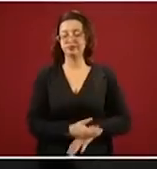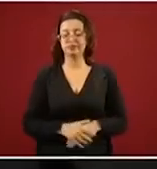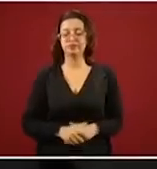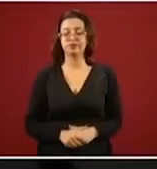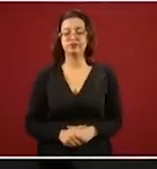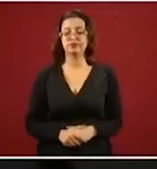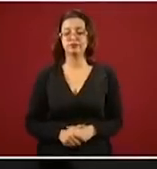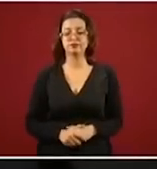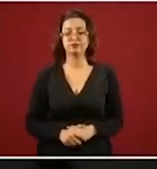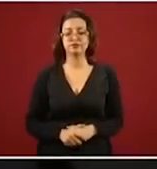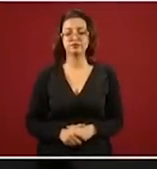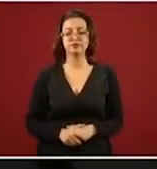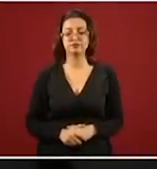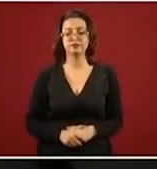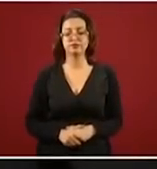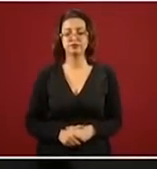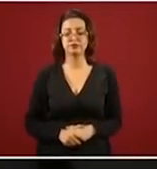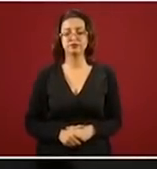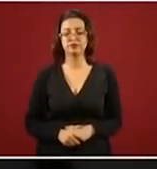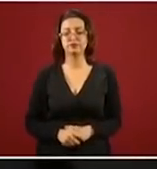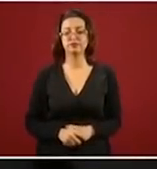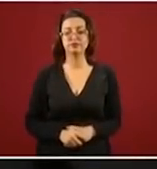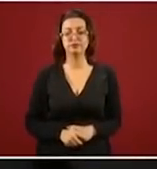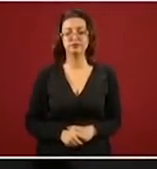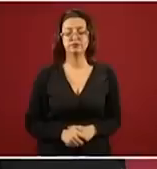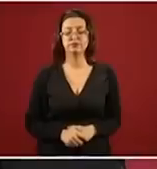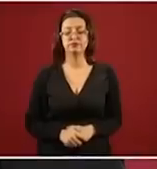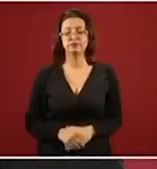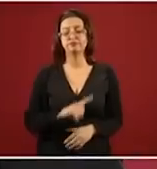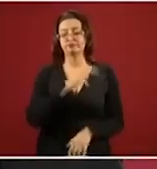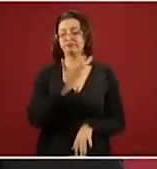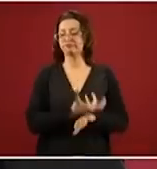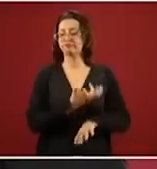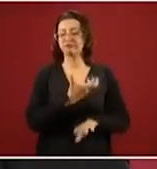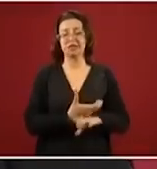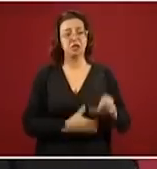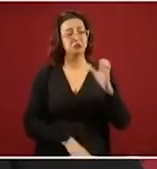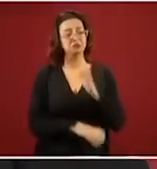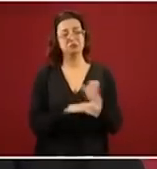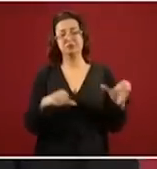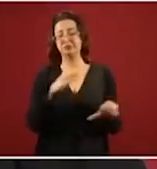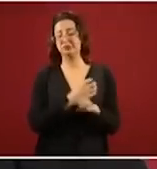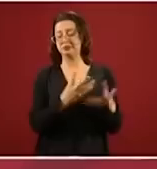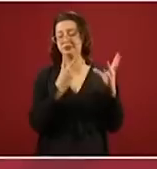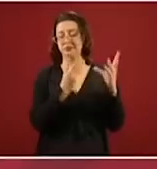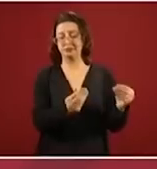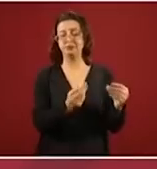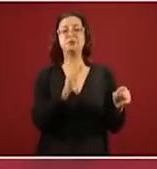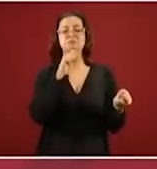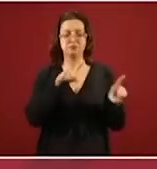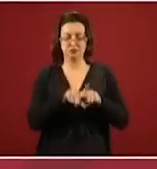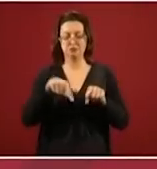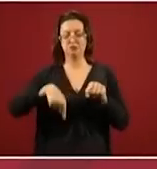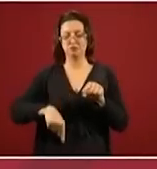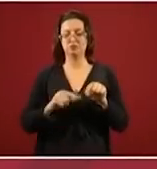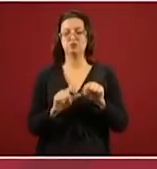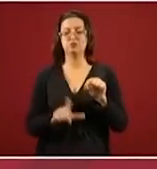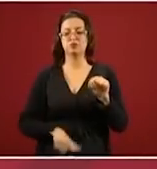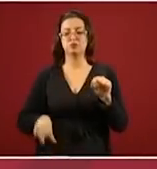si hay muchas propiedades en estaciones y desde luego en el país